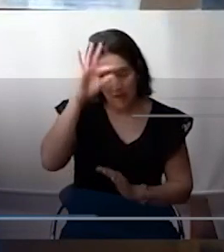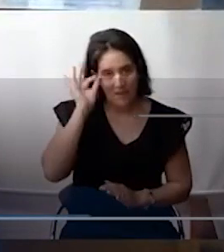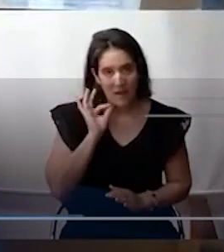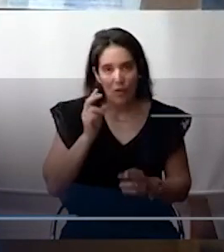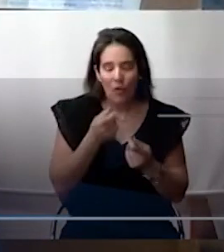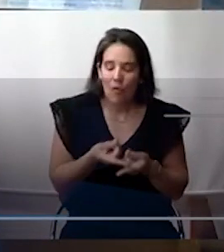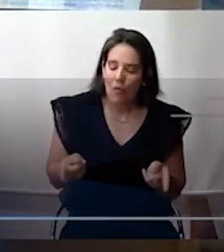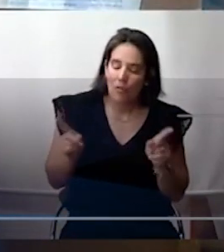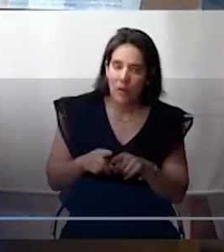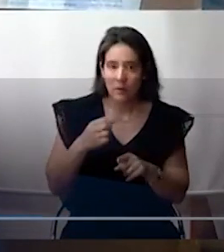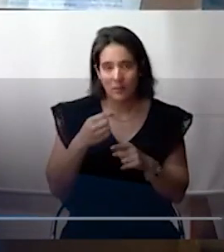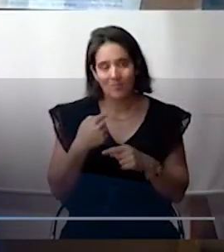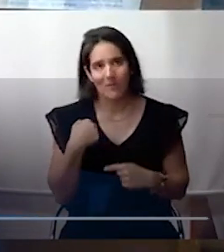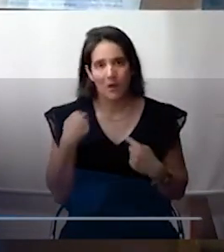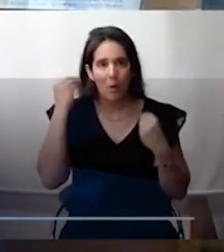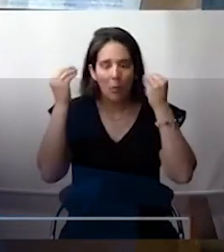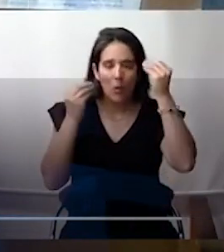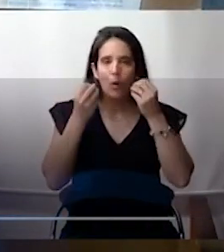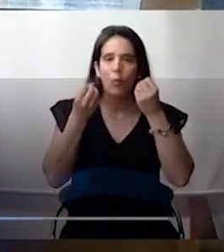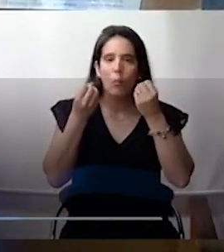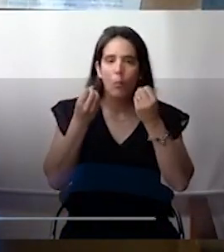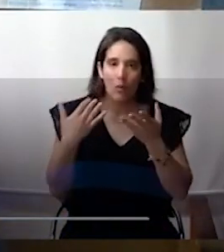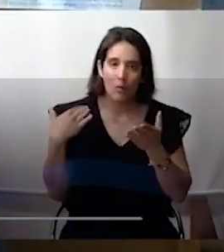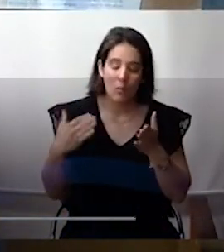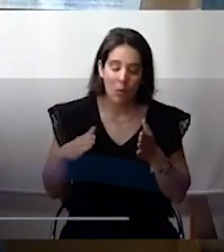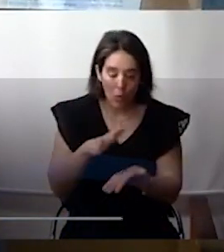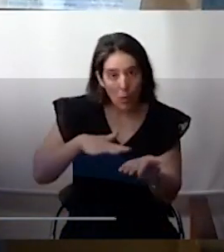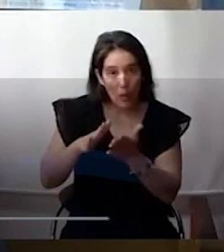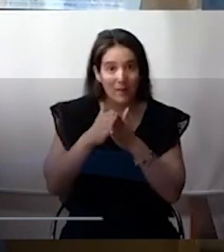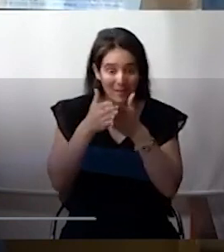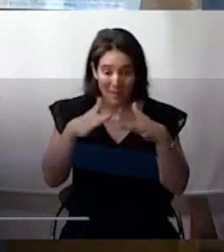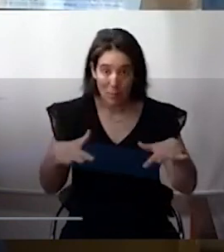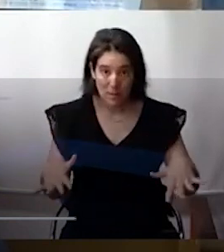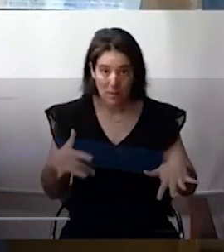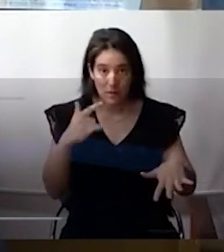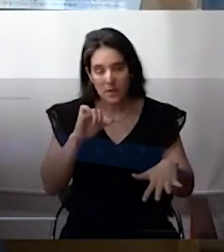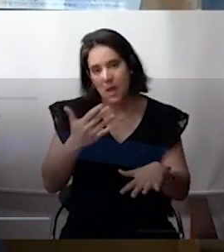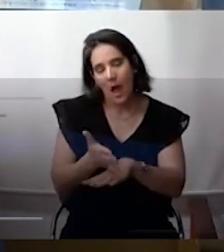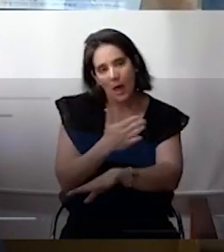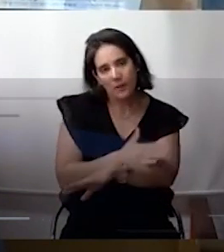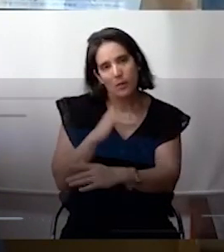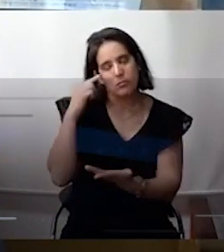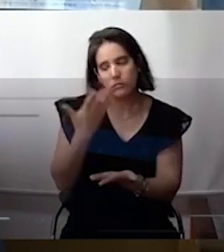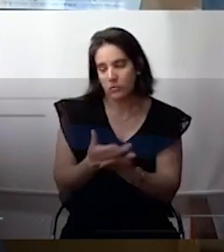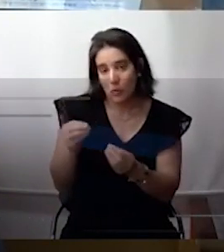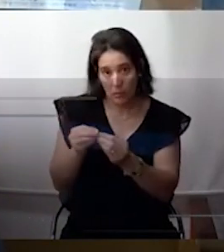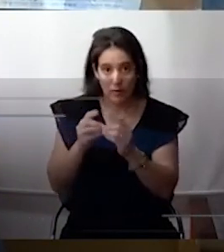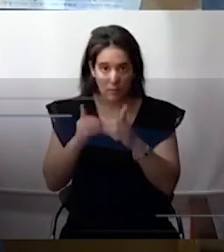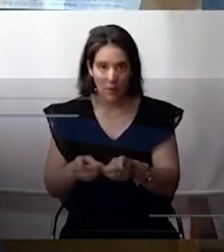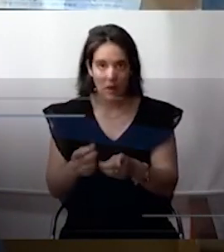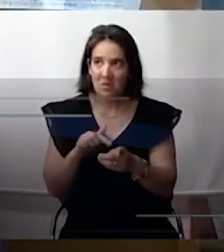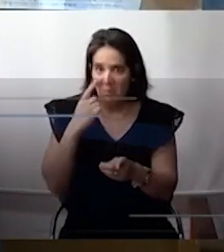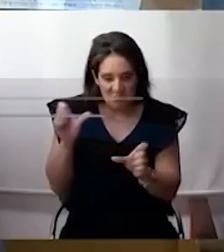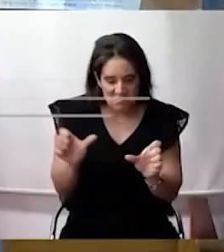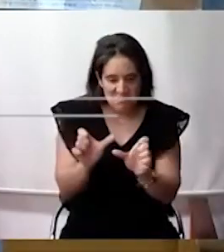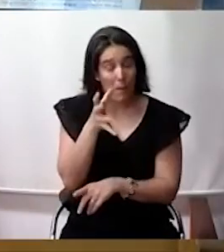a traer a este cuerpo la preocupación del acondicionamiento de los balnearios esto ha sido presentado por otros compañeros pero aún no se